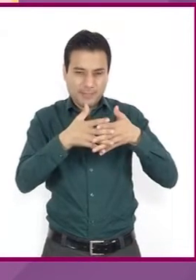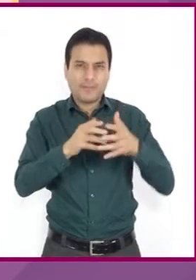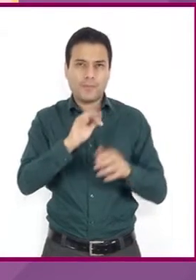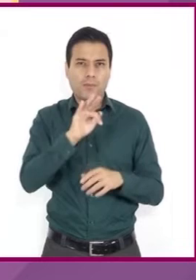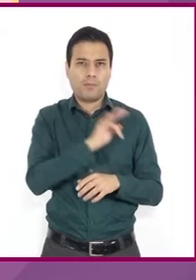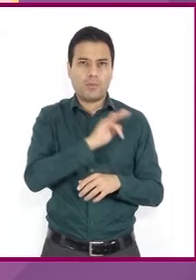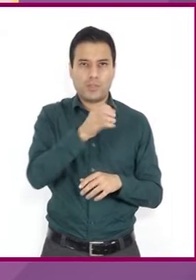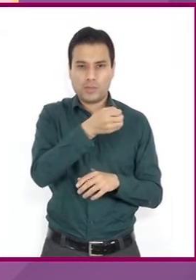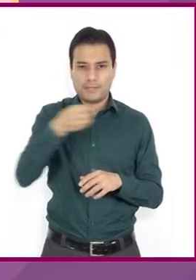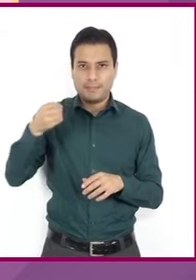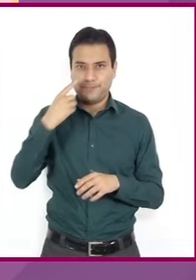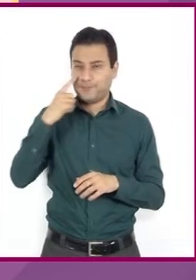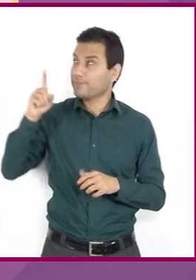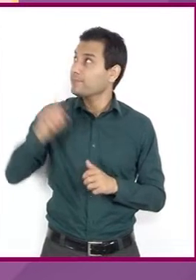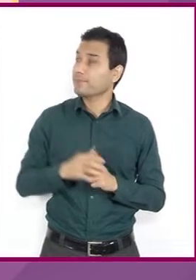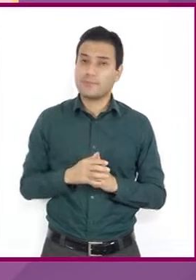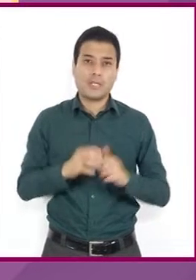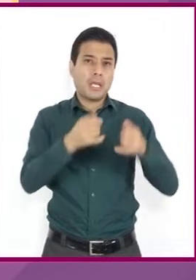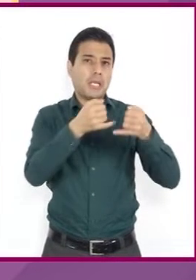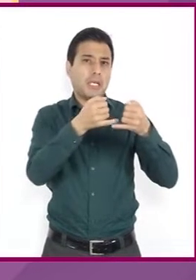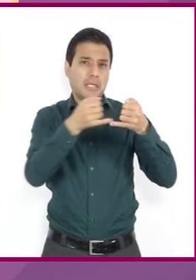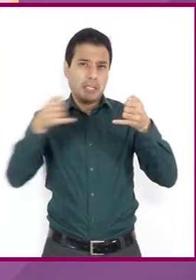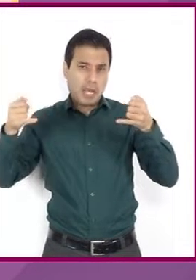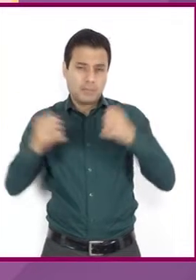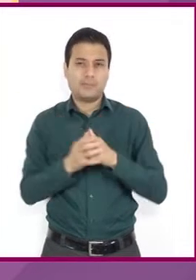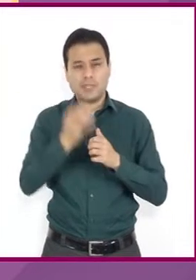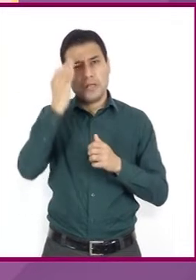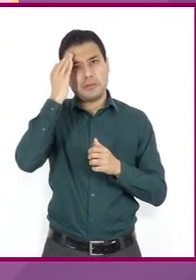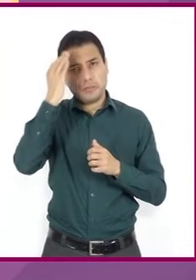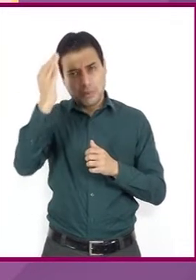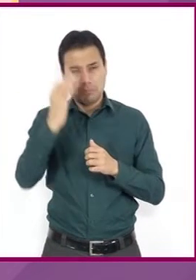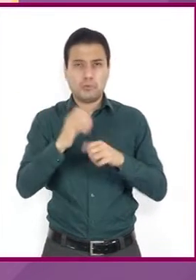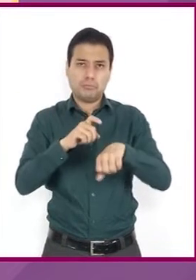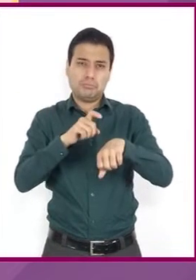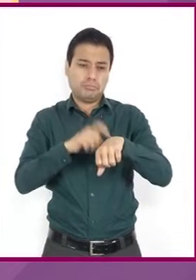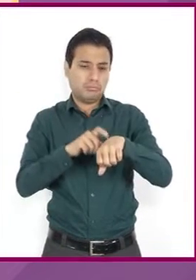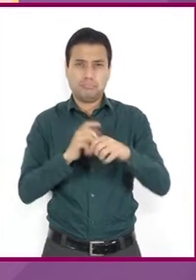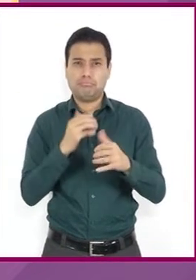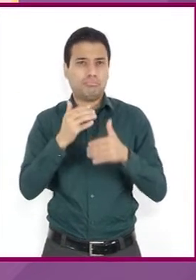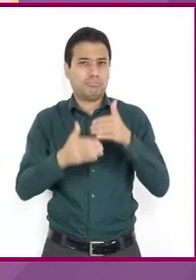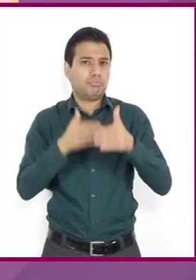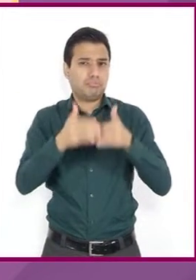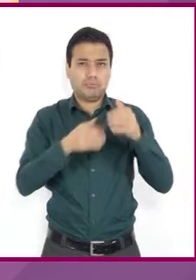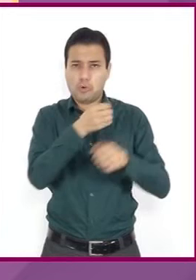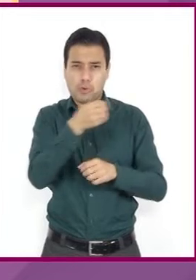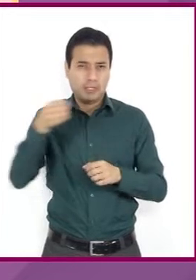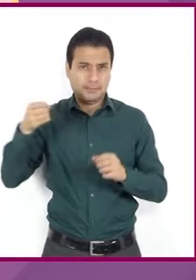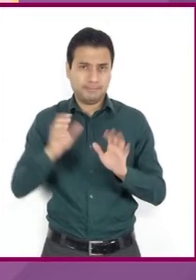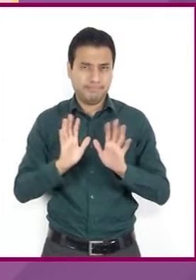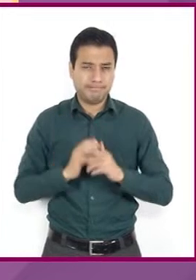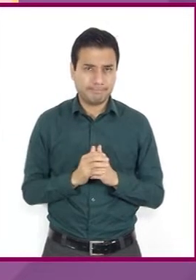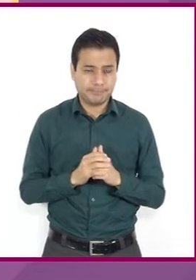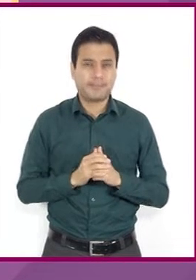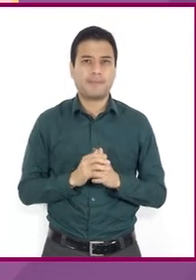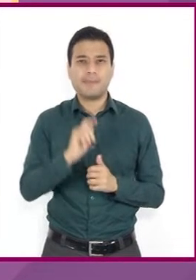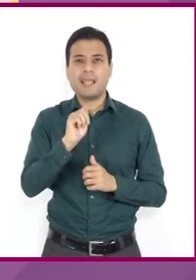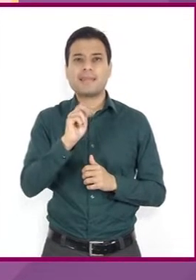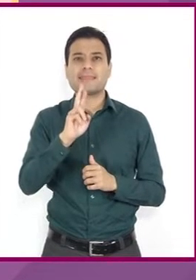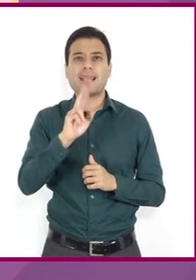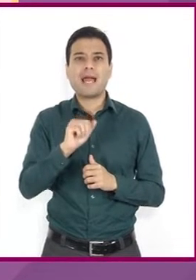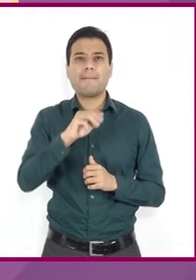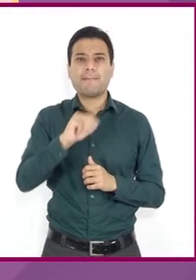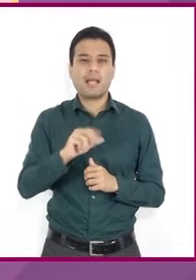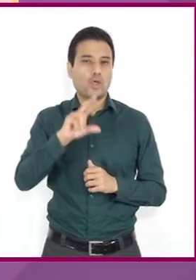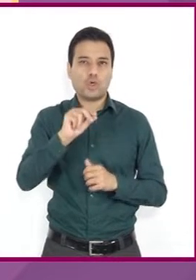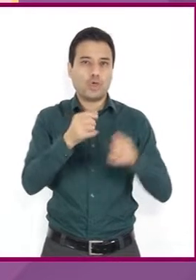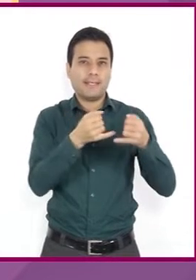en trama lineal o cronológica, en la que los sucesos siguen un estricto orden. Trama no lineal,